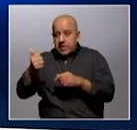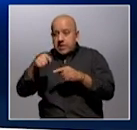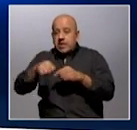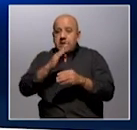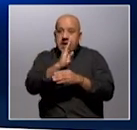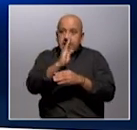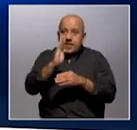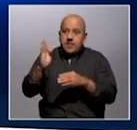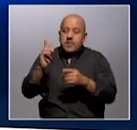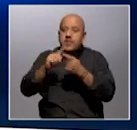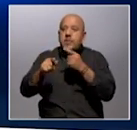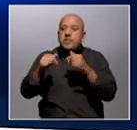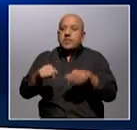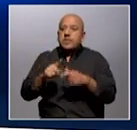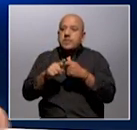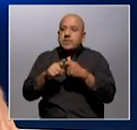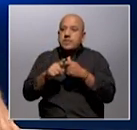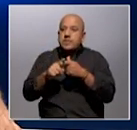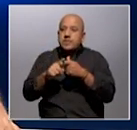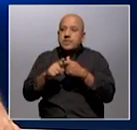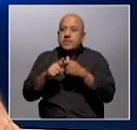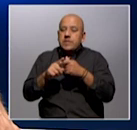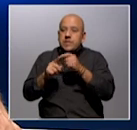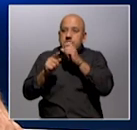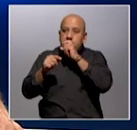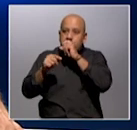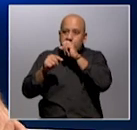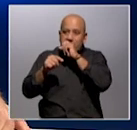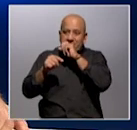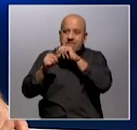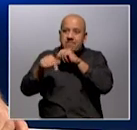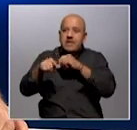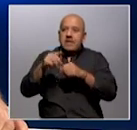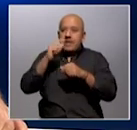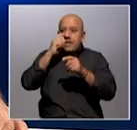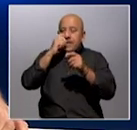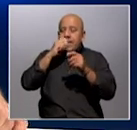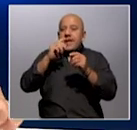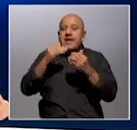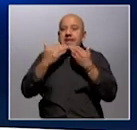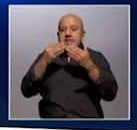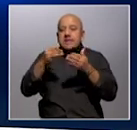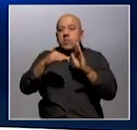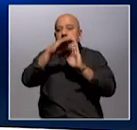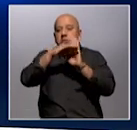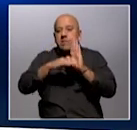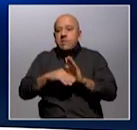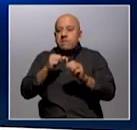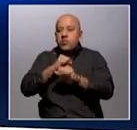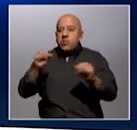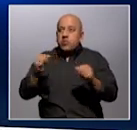libro a través de algún del programa books y uruguay logró salir y